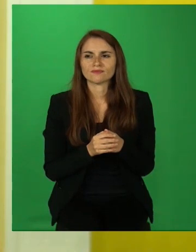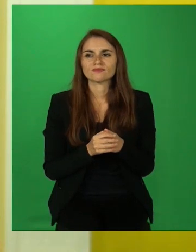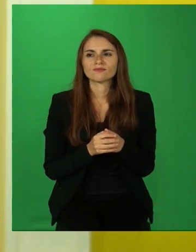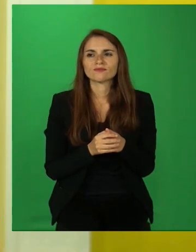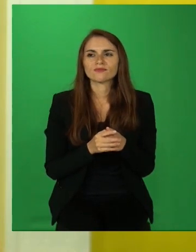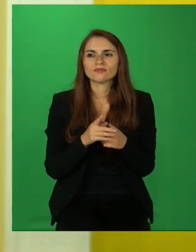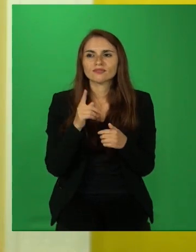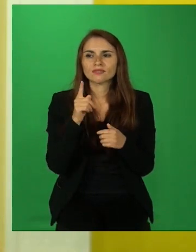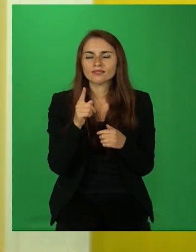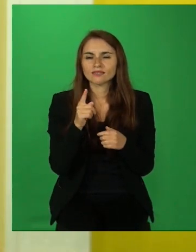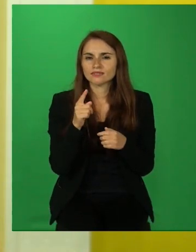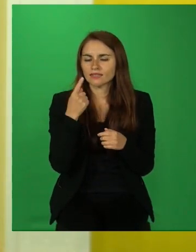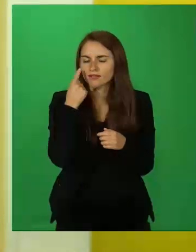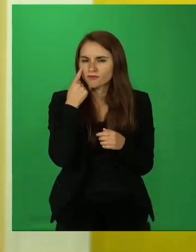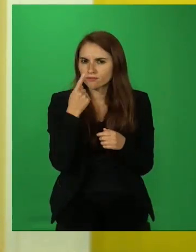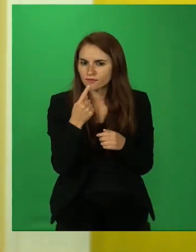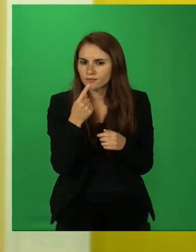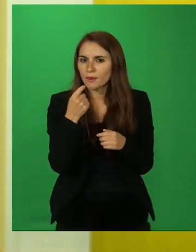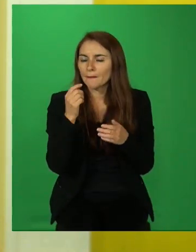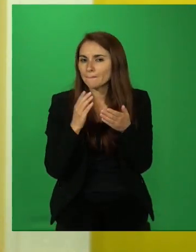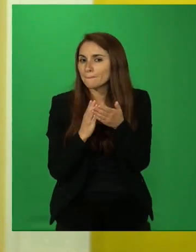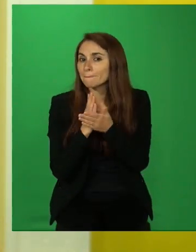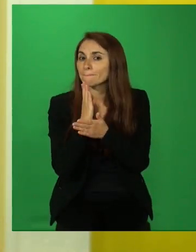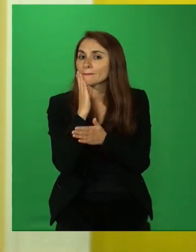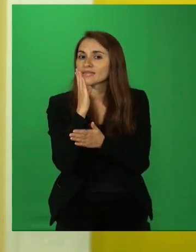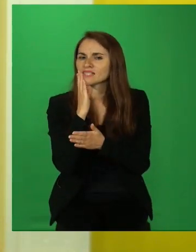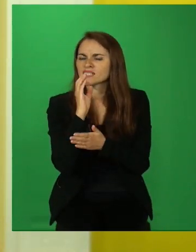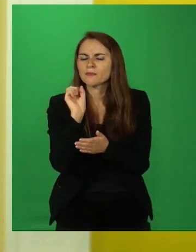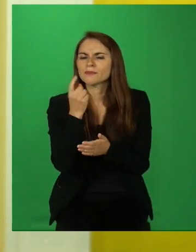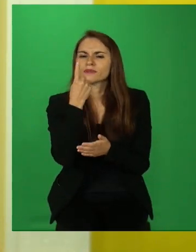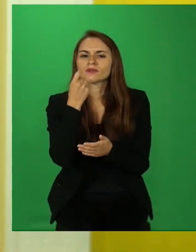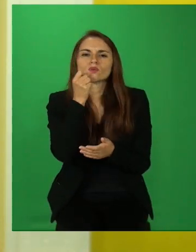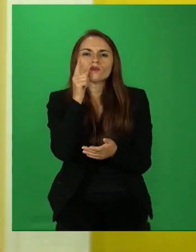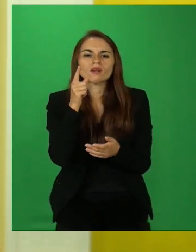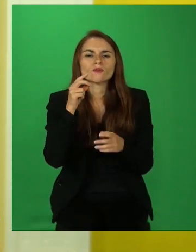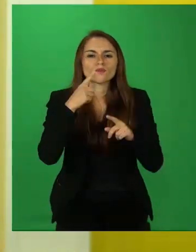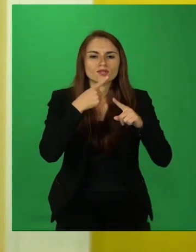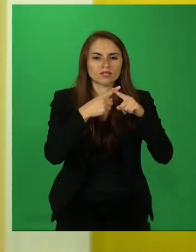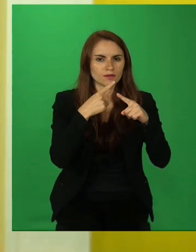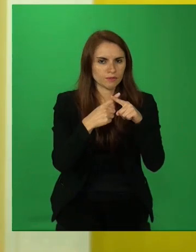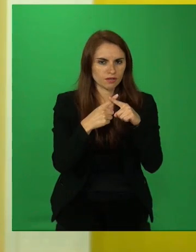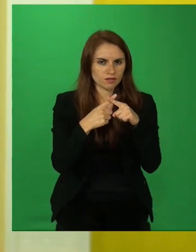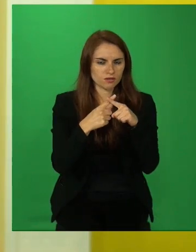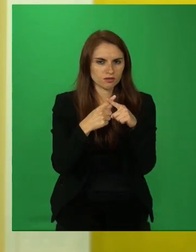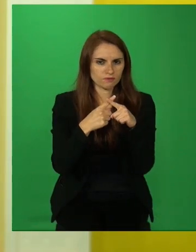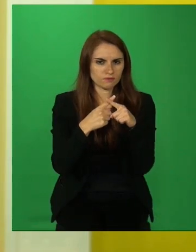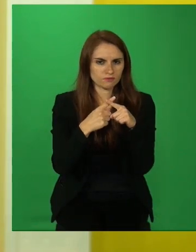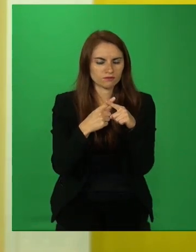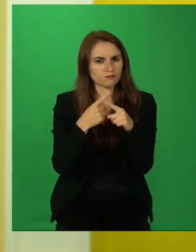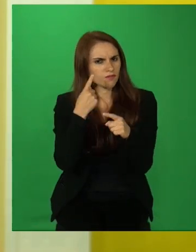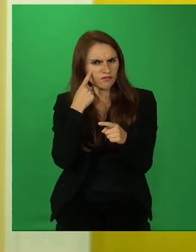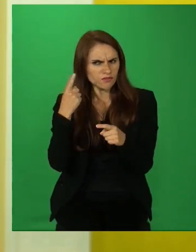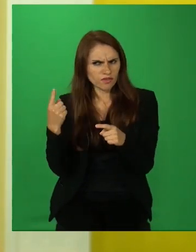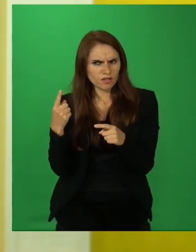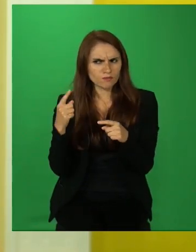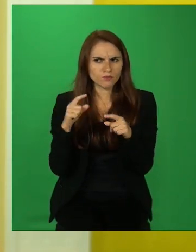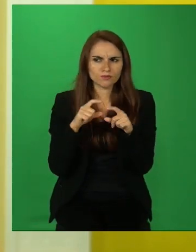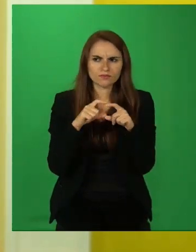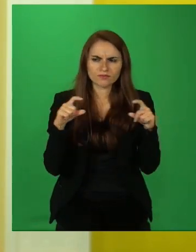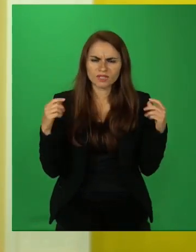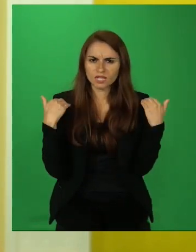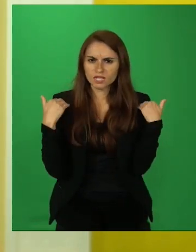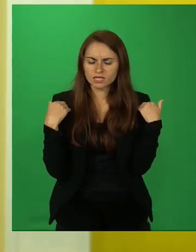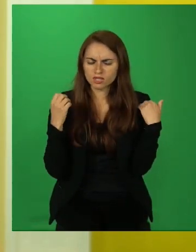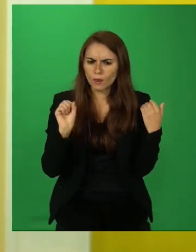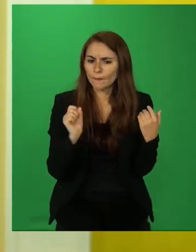lo correcto sería empezar por la multiplicación es correcto lo que dice juan mira él dice